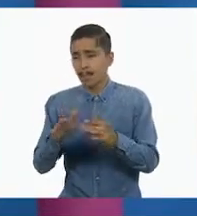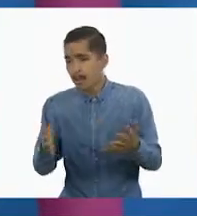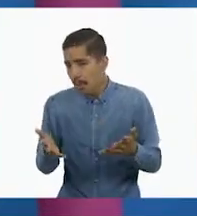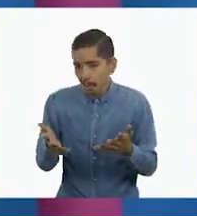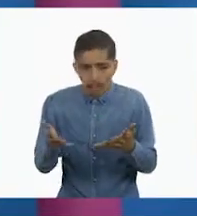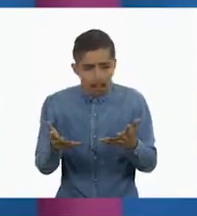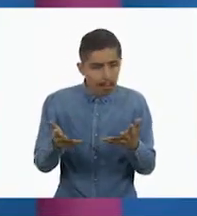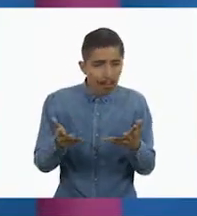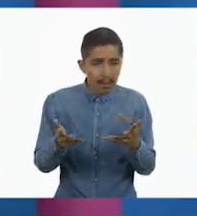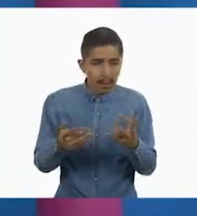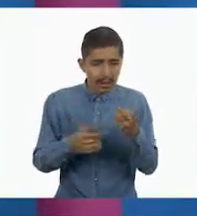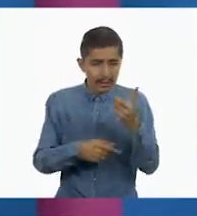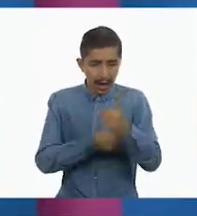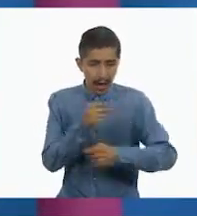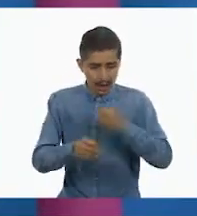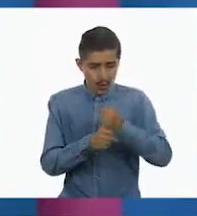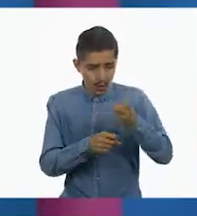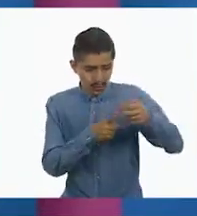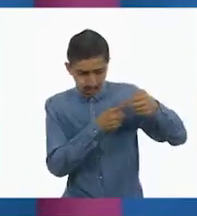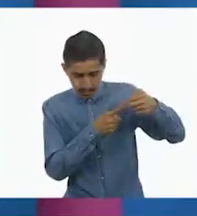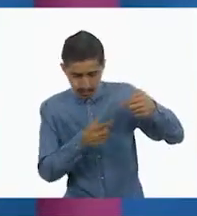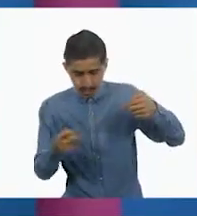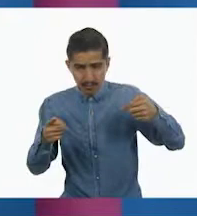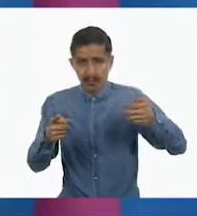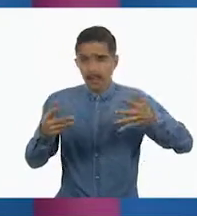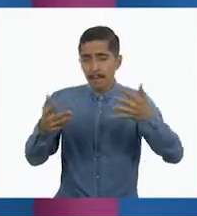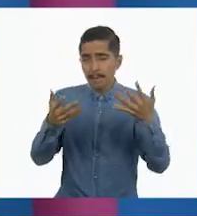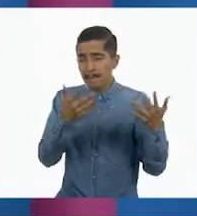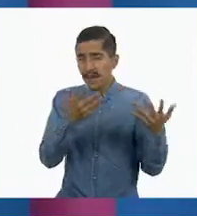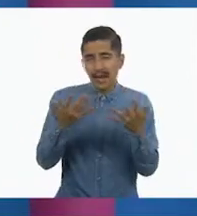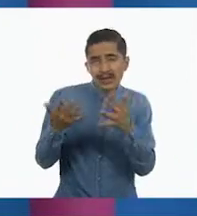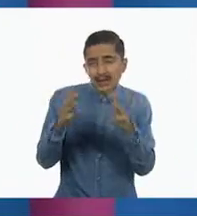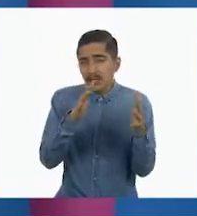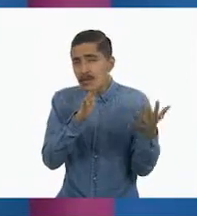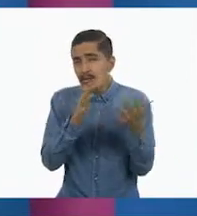queda que en ese año había una población real aproximada de